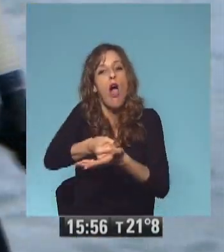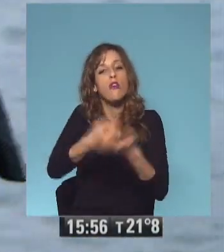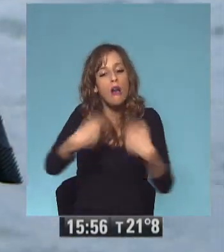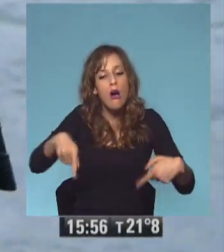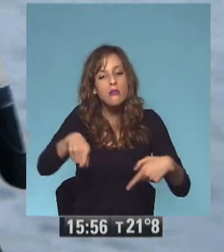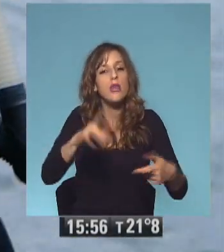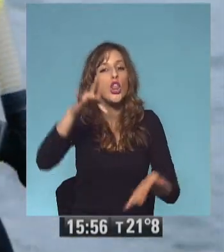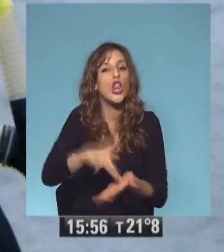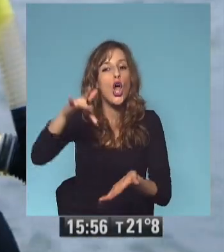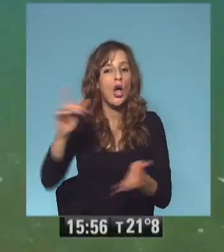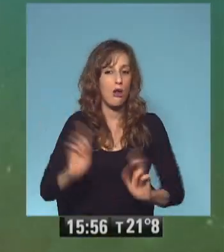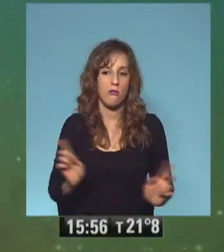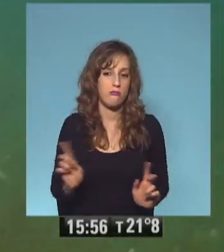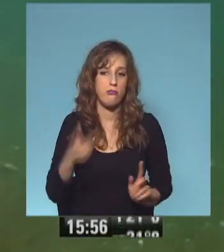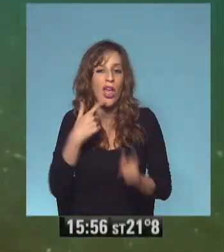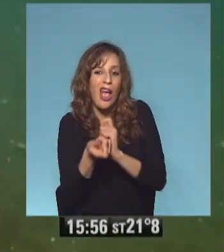Porque afectamos el medio ambiente